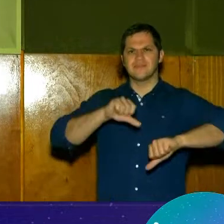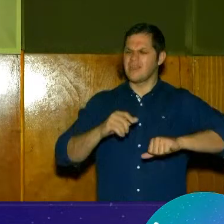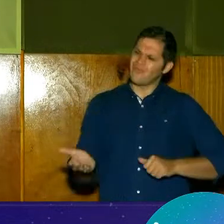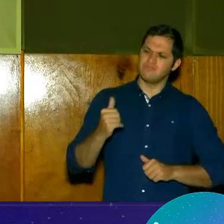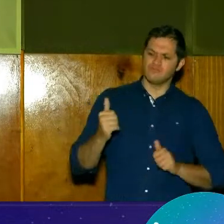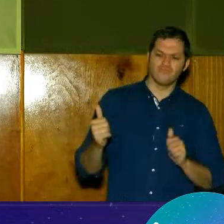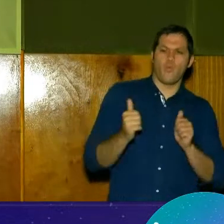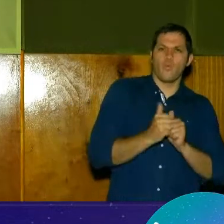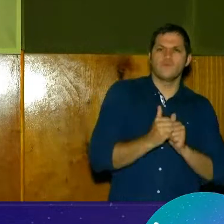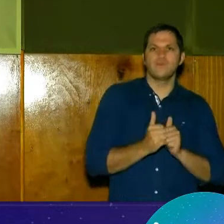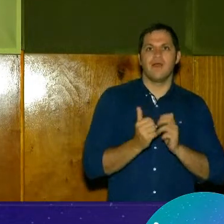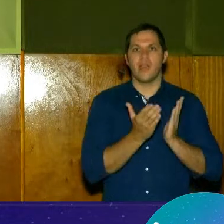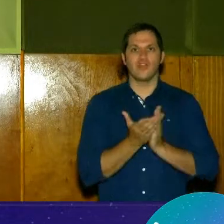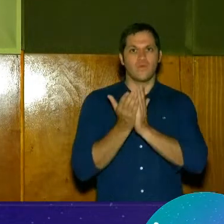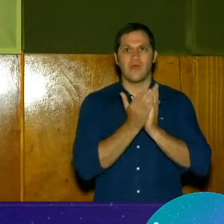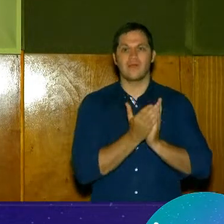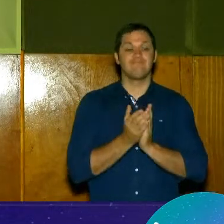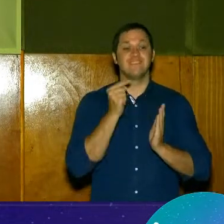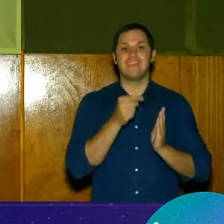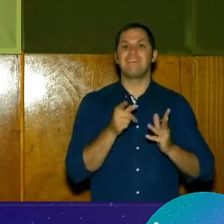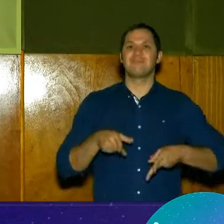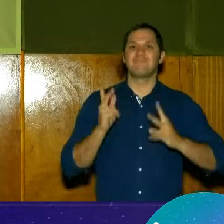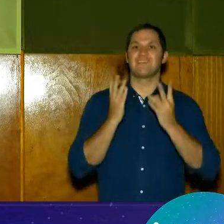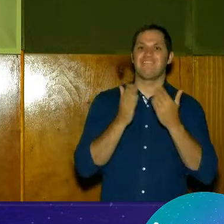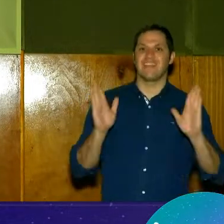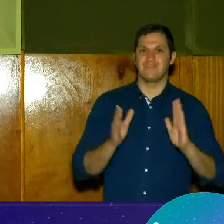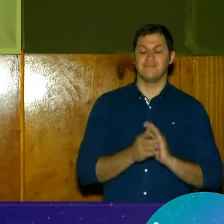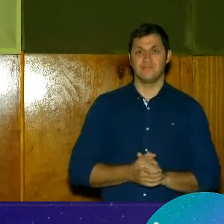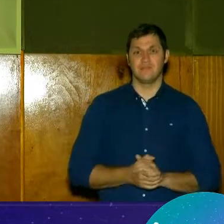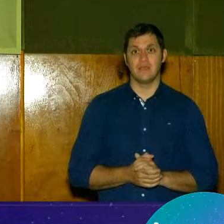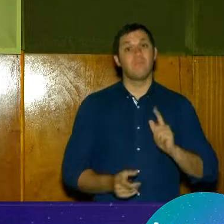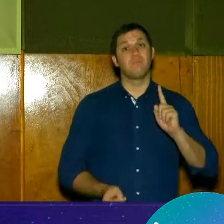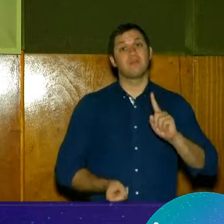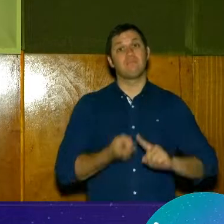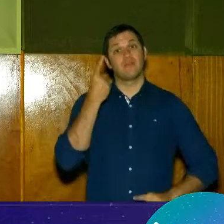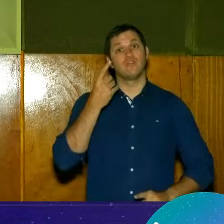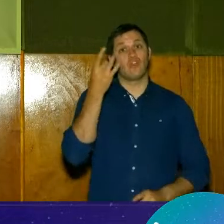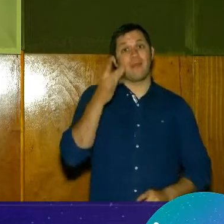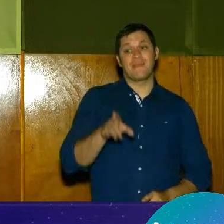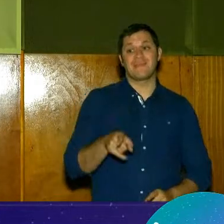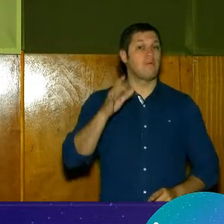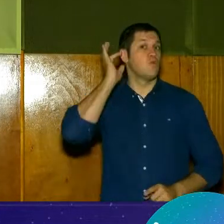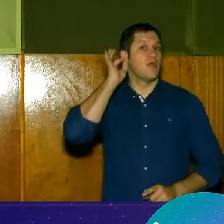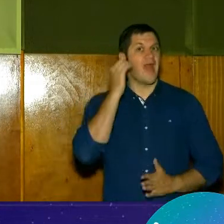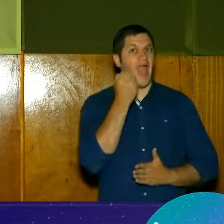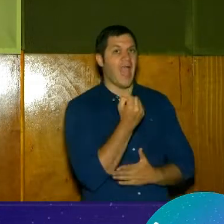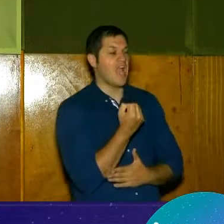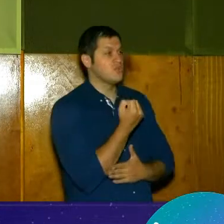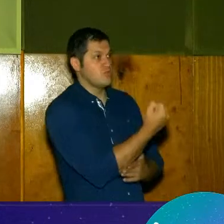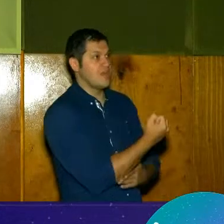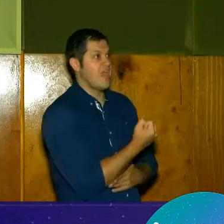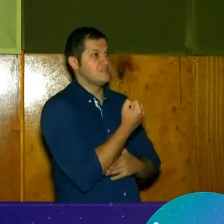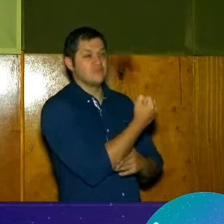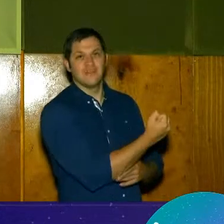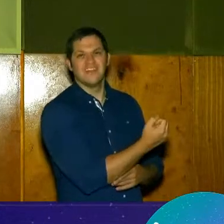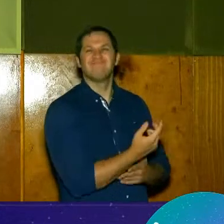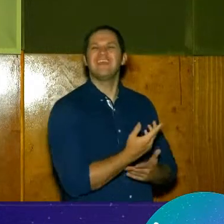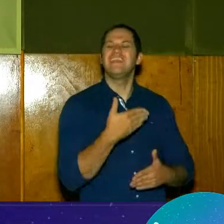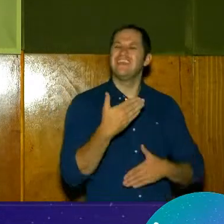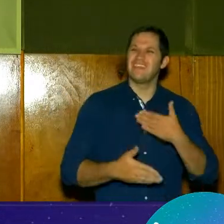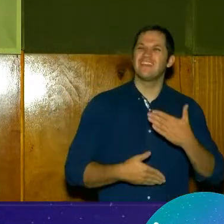que sofía en realidad tenía dotes para la ciencia y la toma como su ayudante y le abre la puerta a